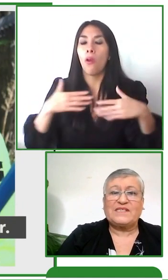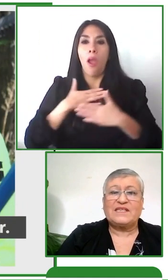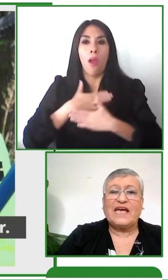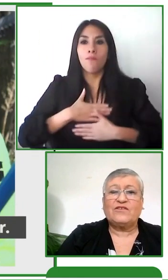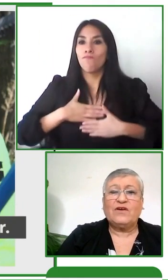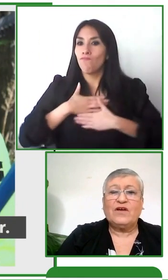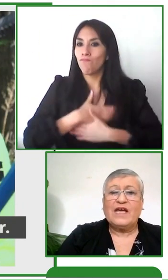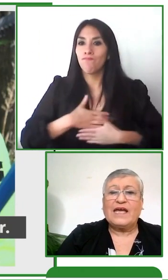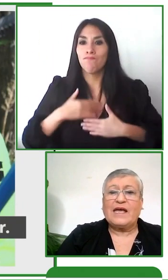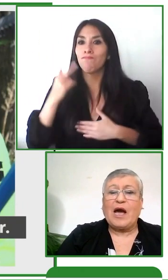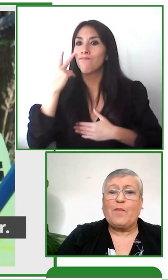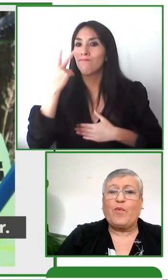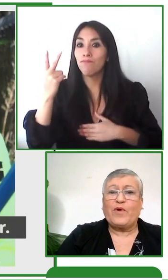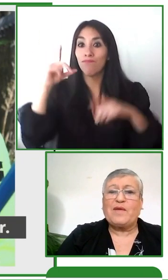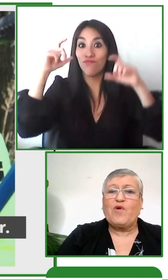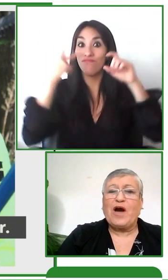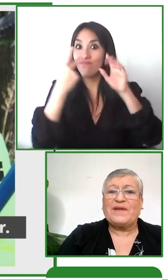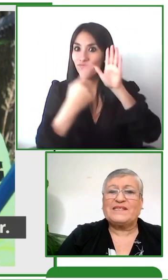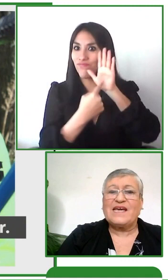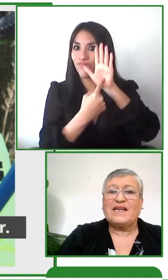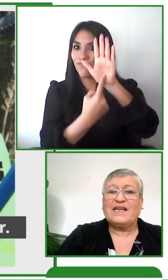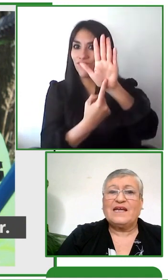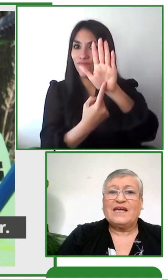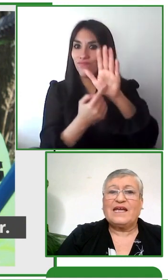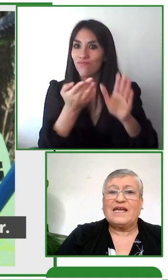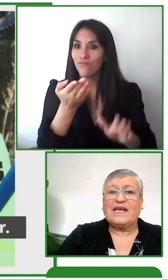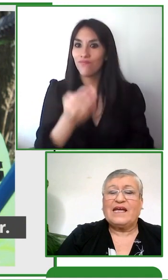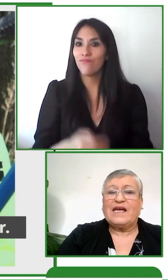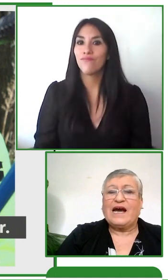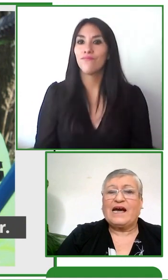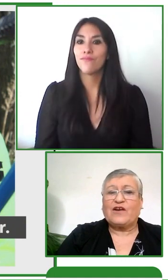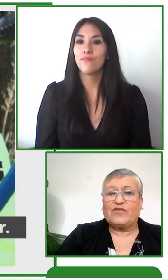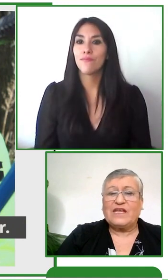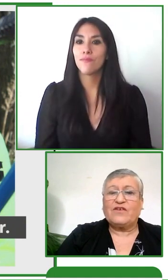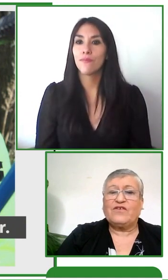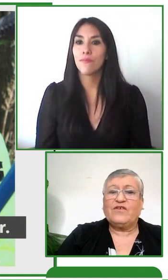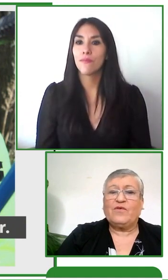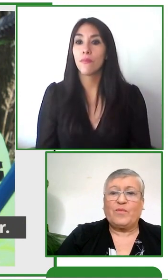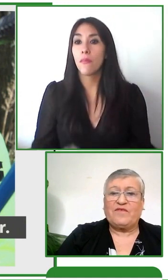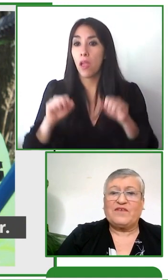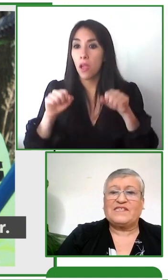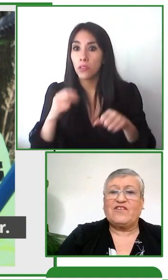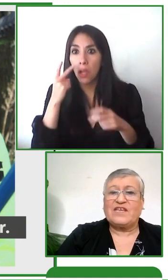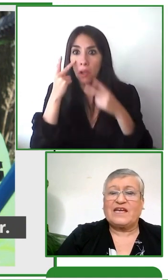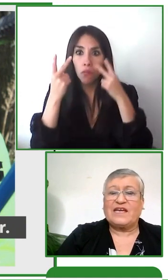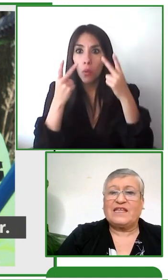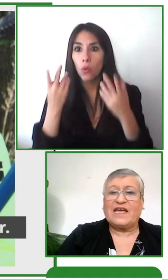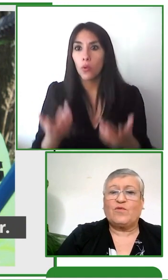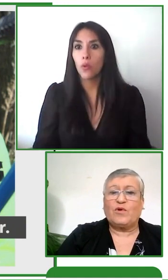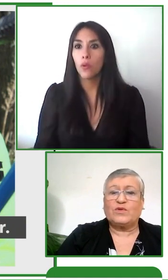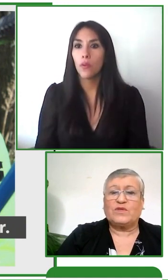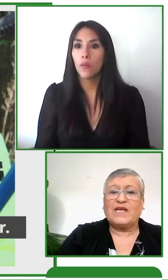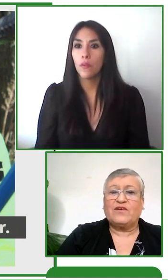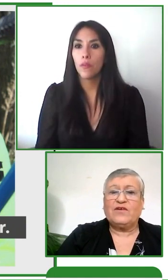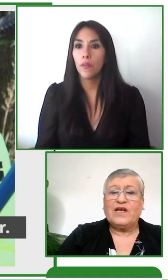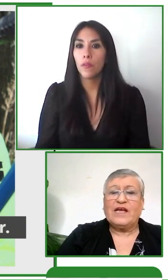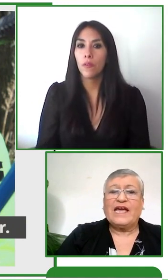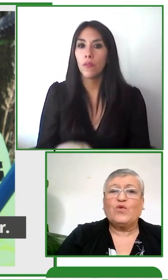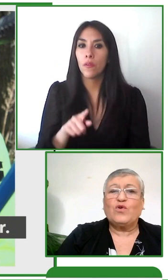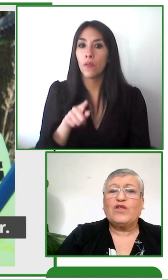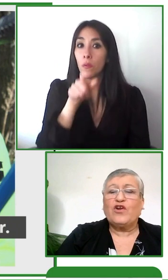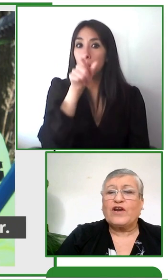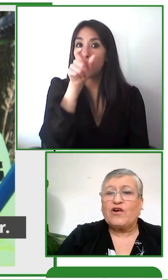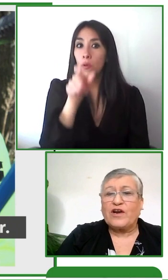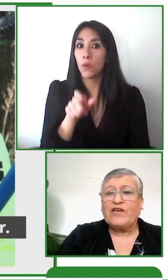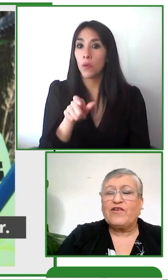estamos presentando, podemos apreciar a Rodrigo, un beneficiario, y a Cristian, un voluntario,